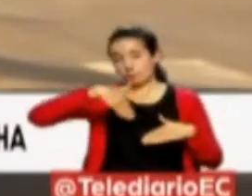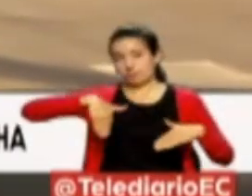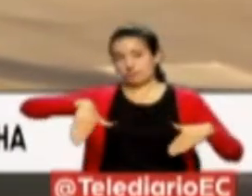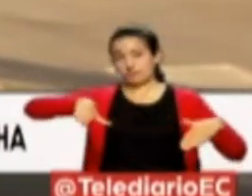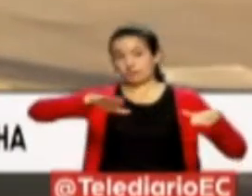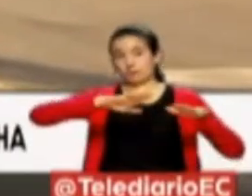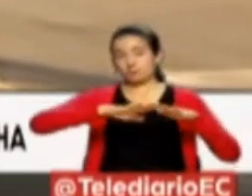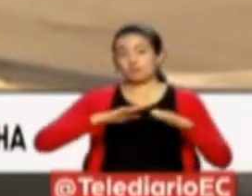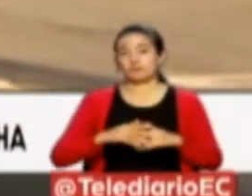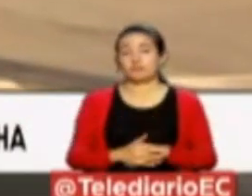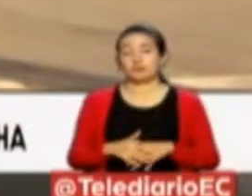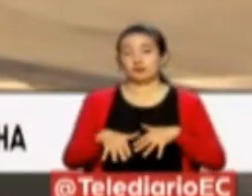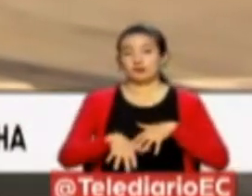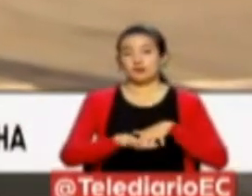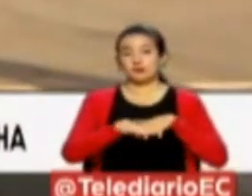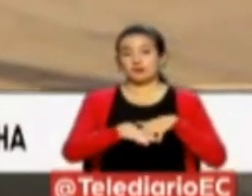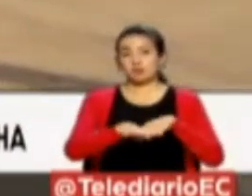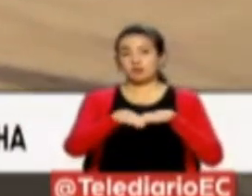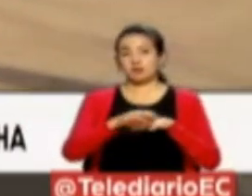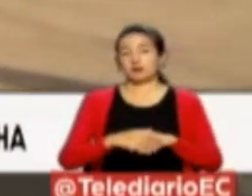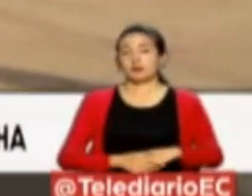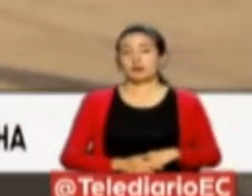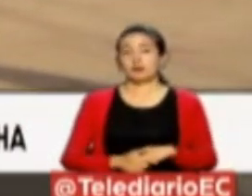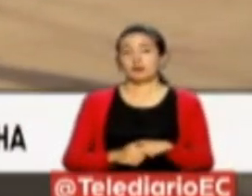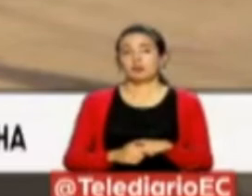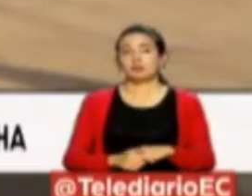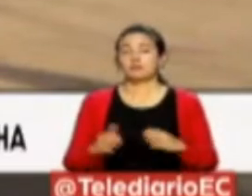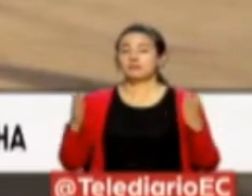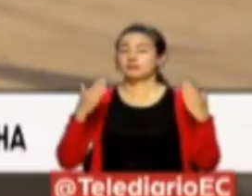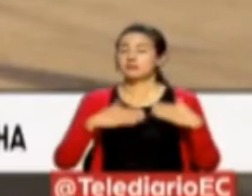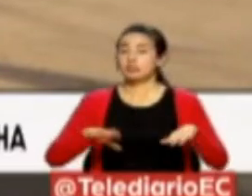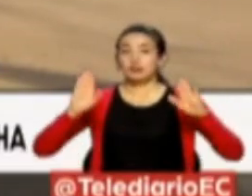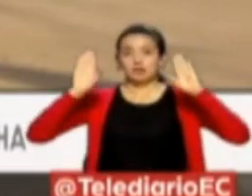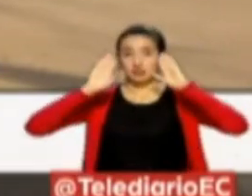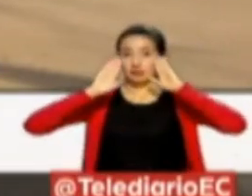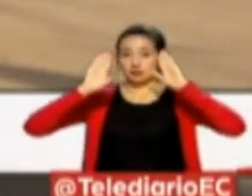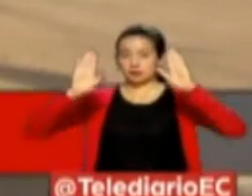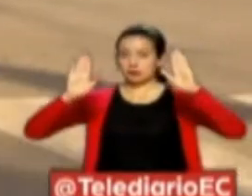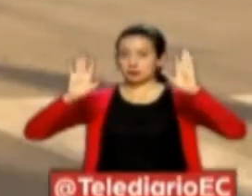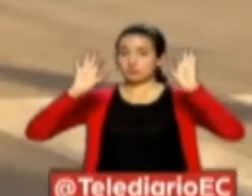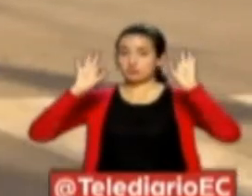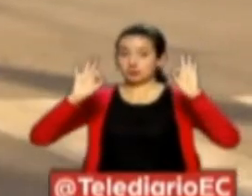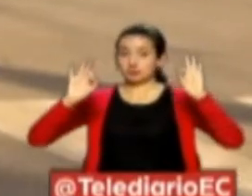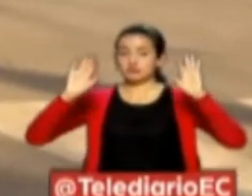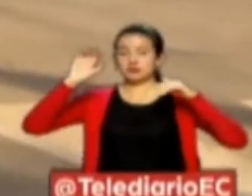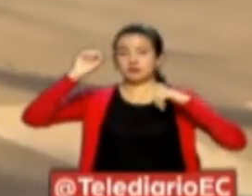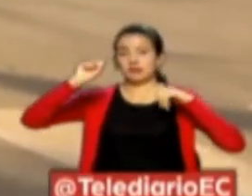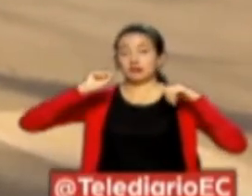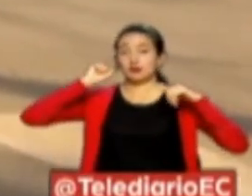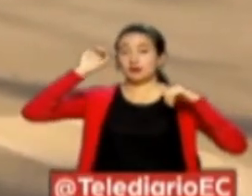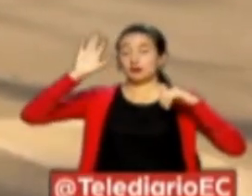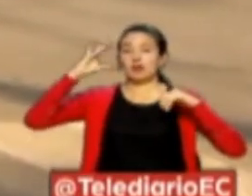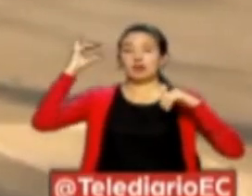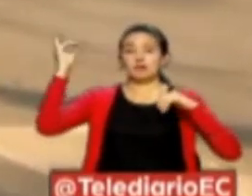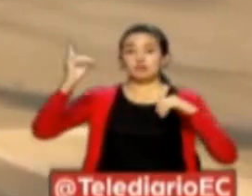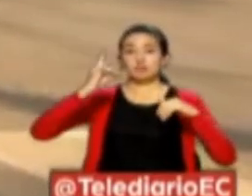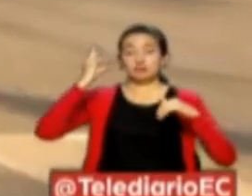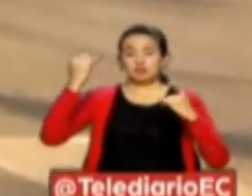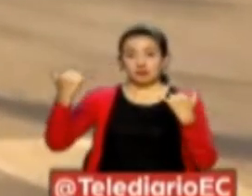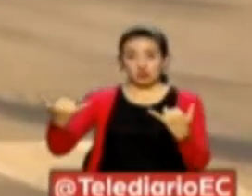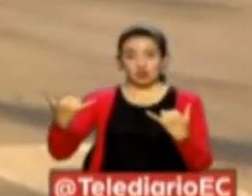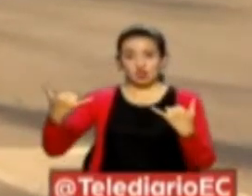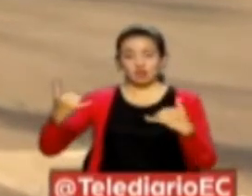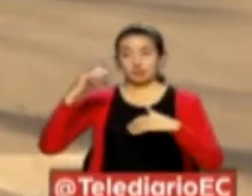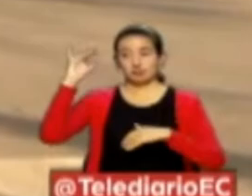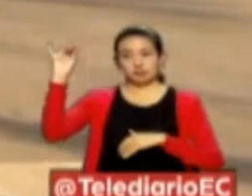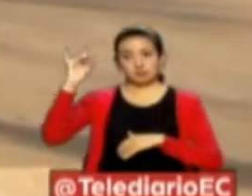que lo siguen o ahí están los dos ecuatorianas bien seguiremos pendientes estas son las imágenes desde bolivia en vivo y en directo